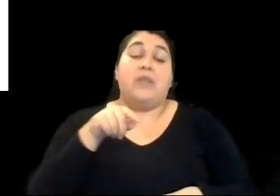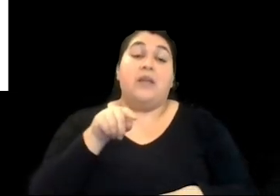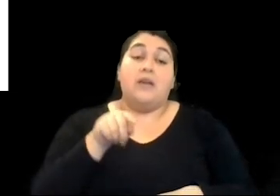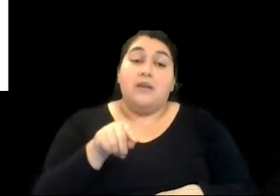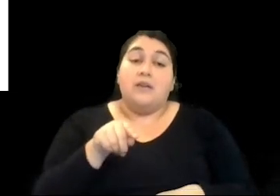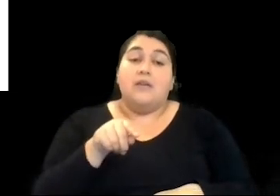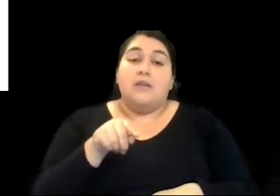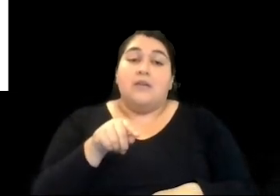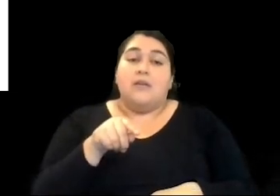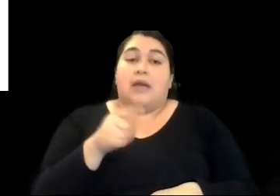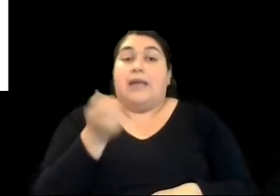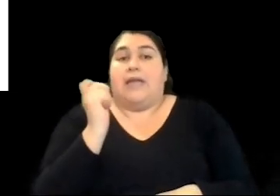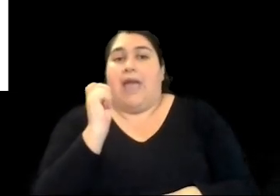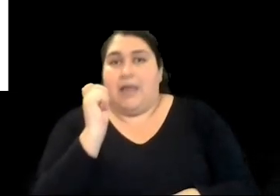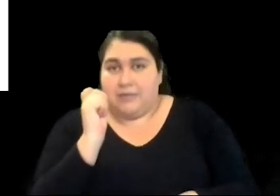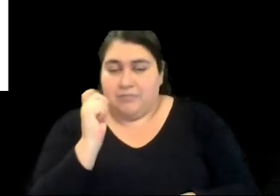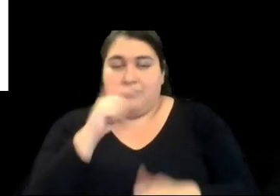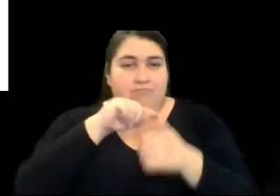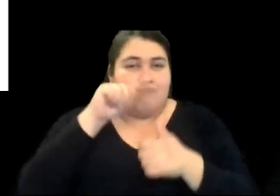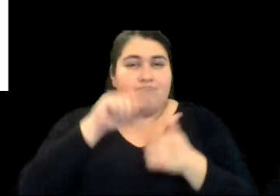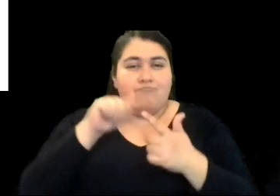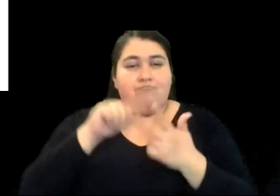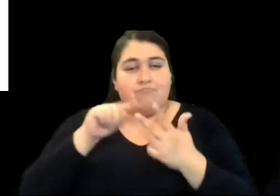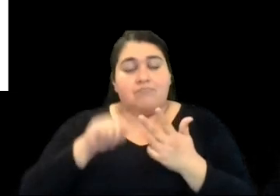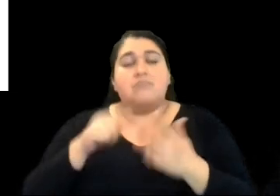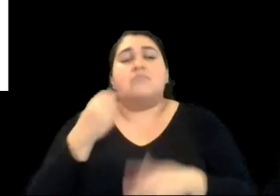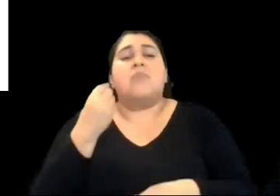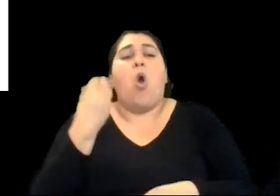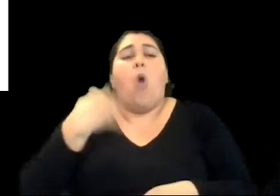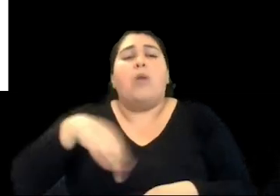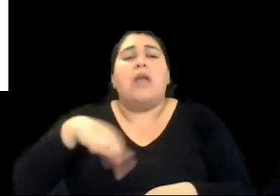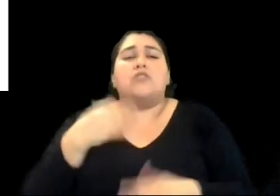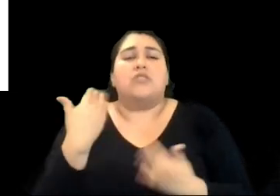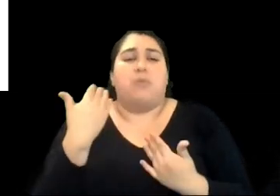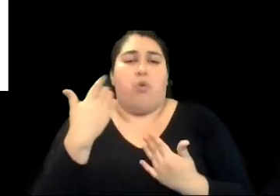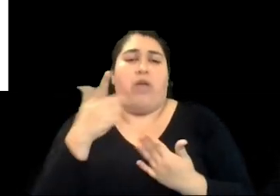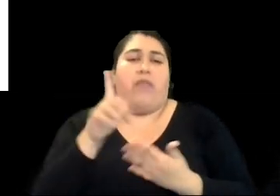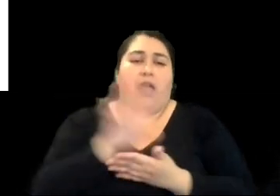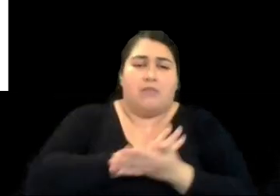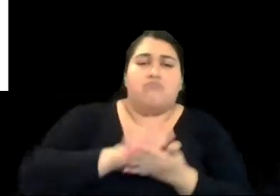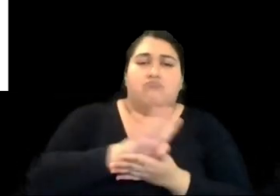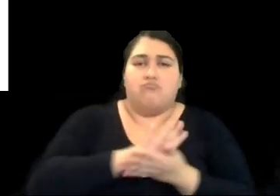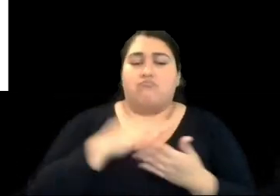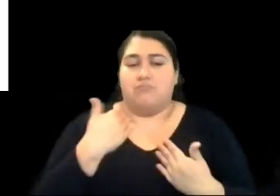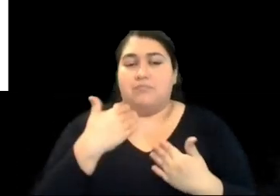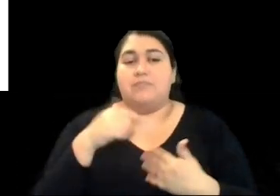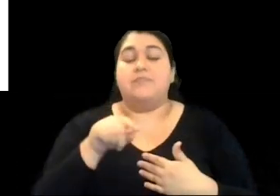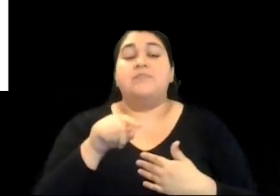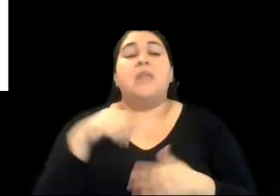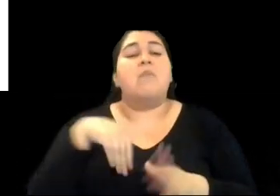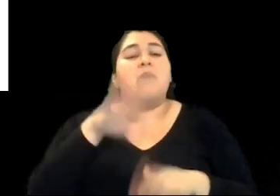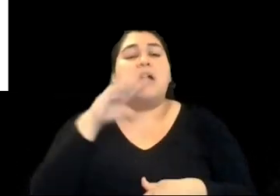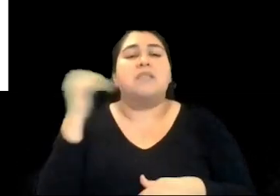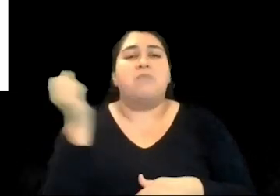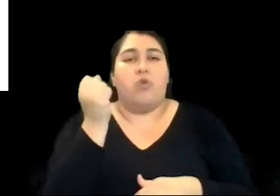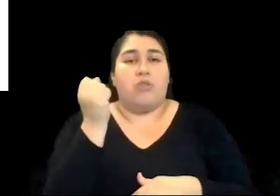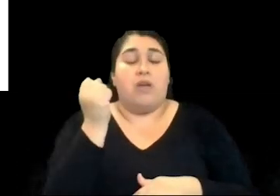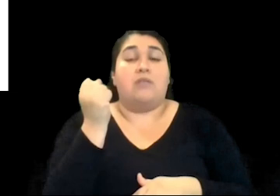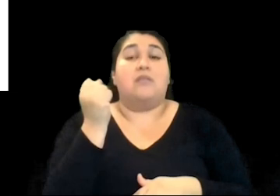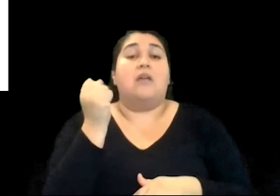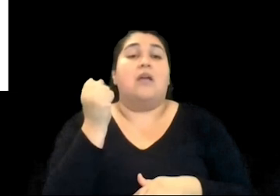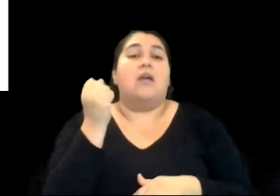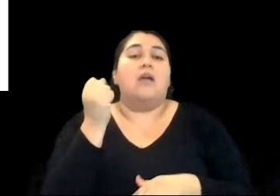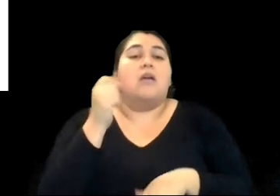el quién. Vamos a ver qué obligaciones se pueden regularizar. En principio, algo muy importante que dijimos, tienen que estar vencidas